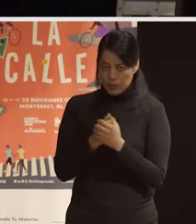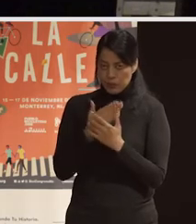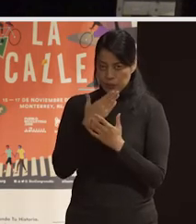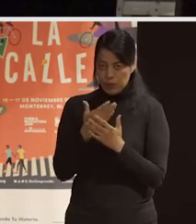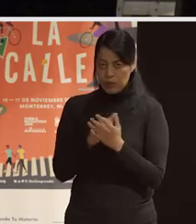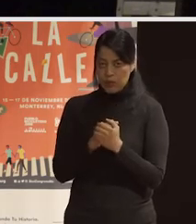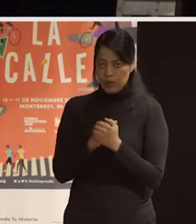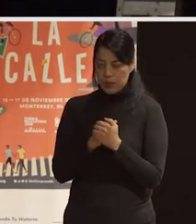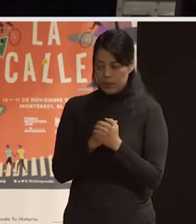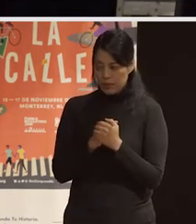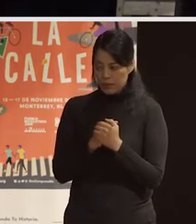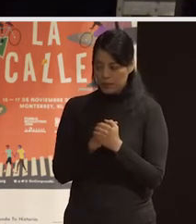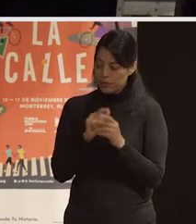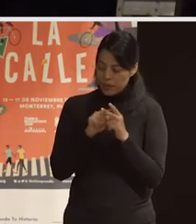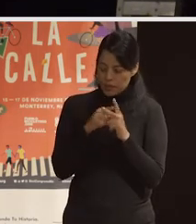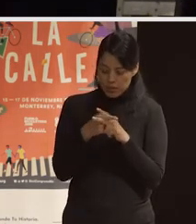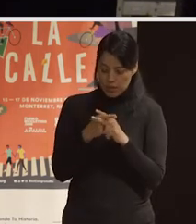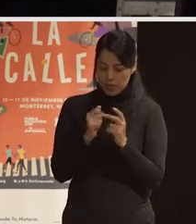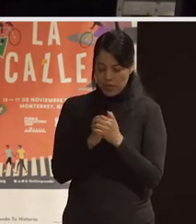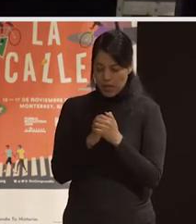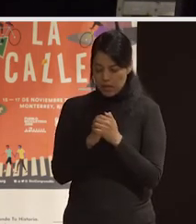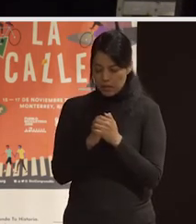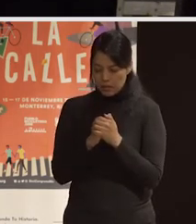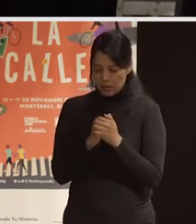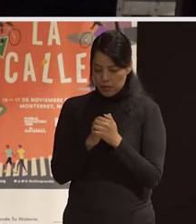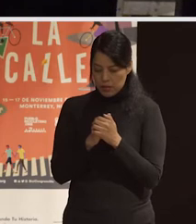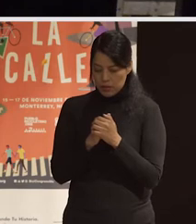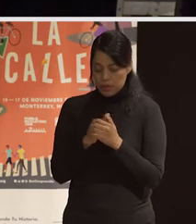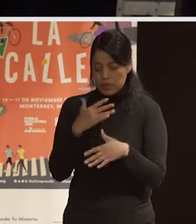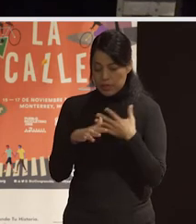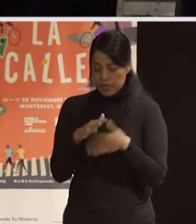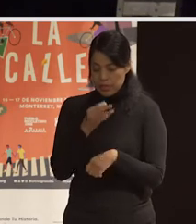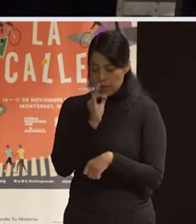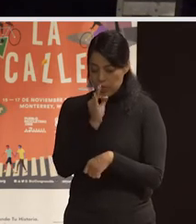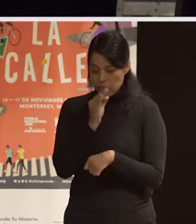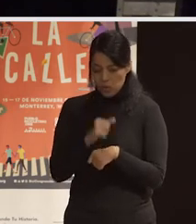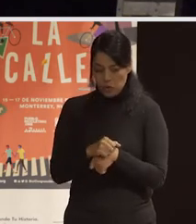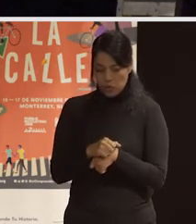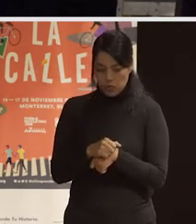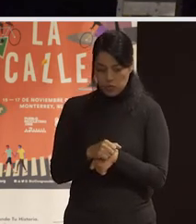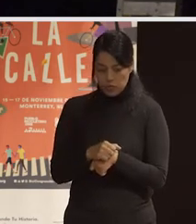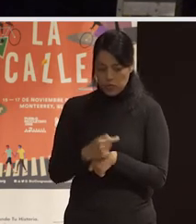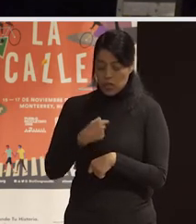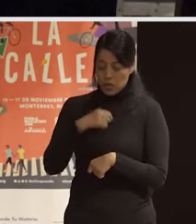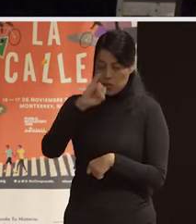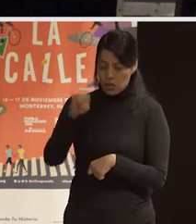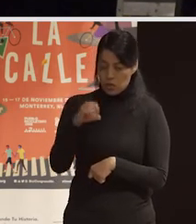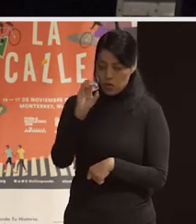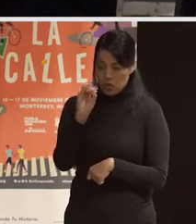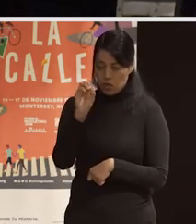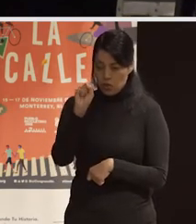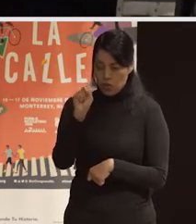pues para comenzar entonces los 15 minutos yo soy george ahora como